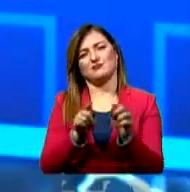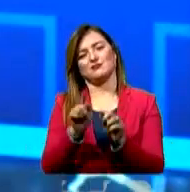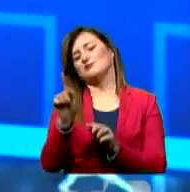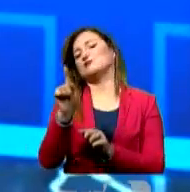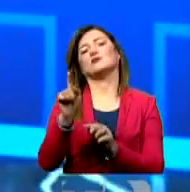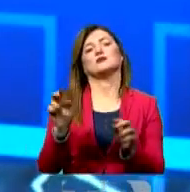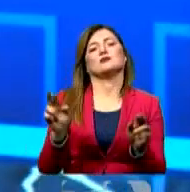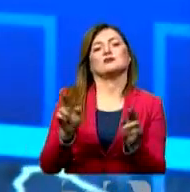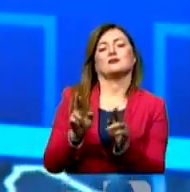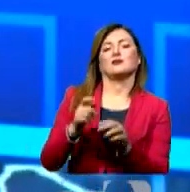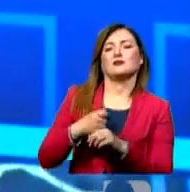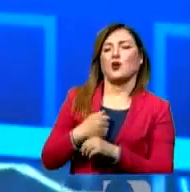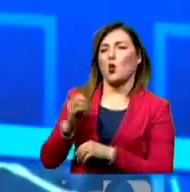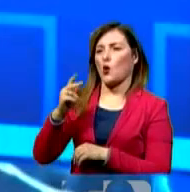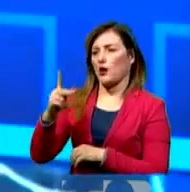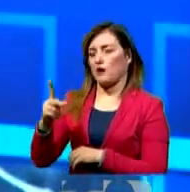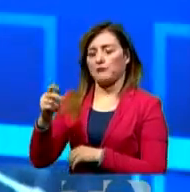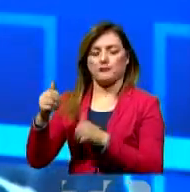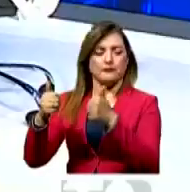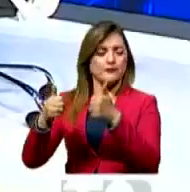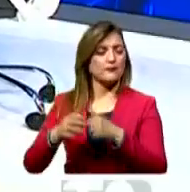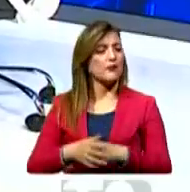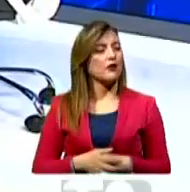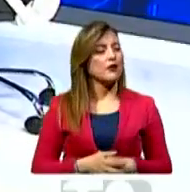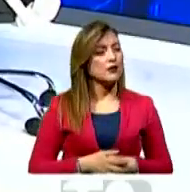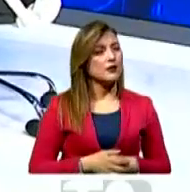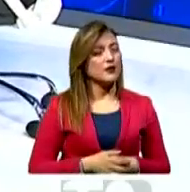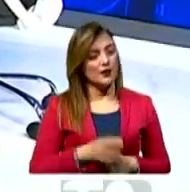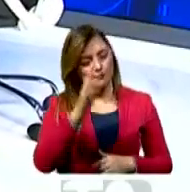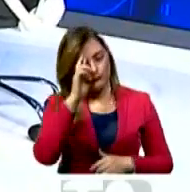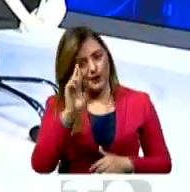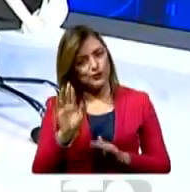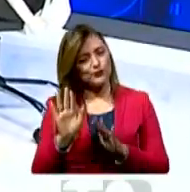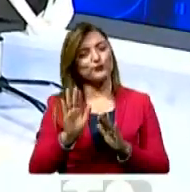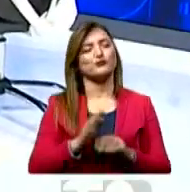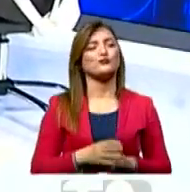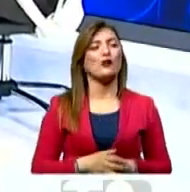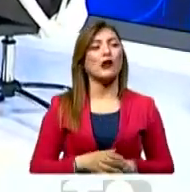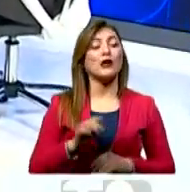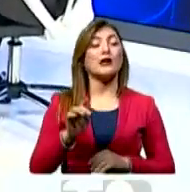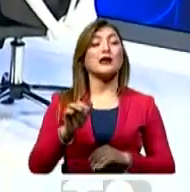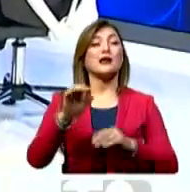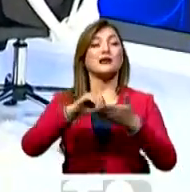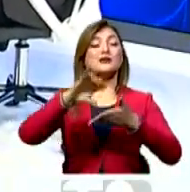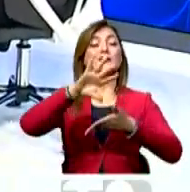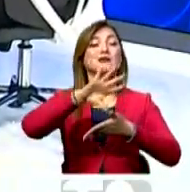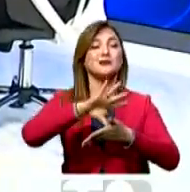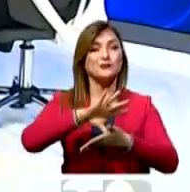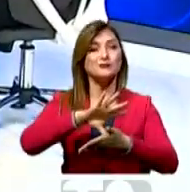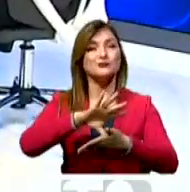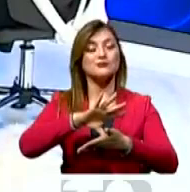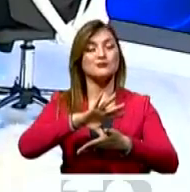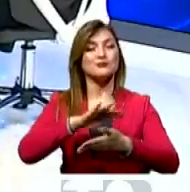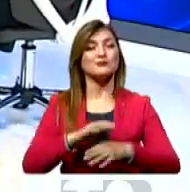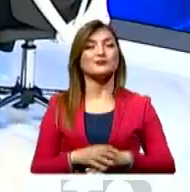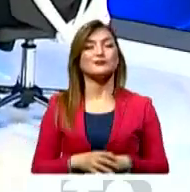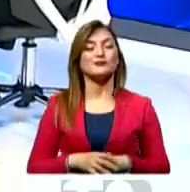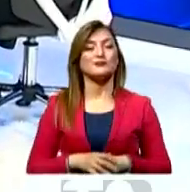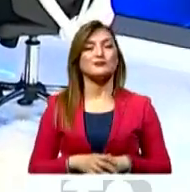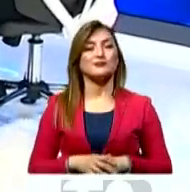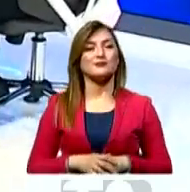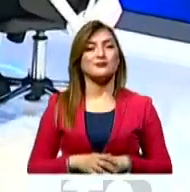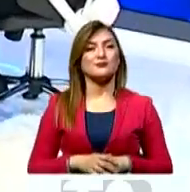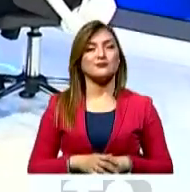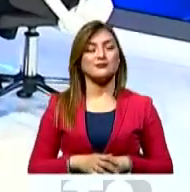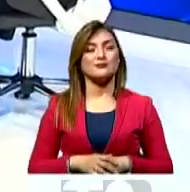Ahora, respecto de lo otro, la Asamblea Nacional tiene, entre